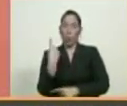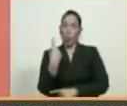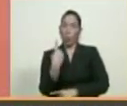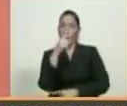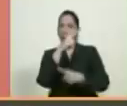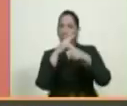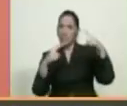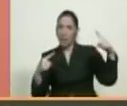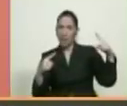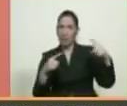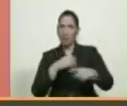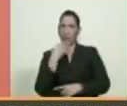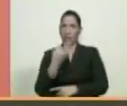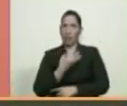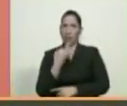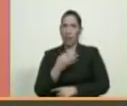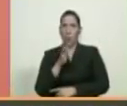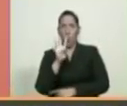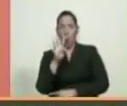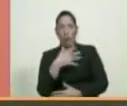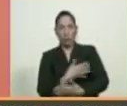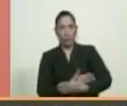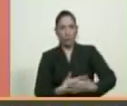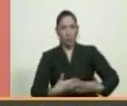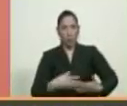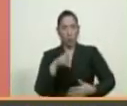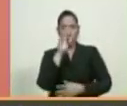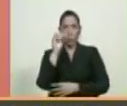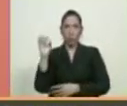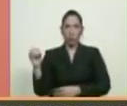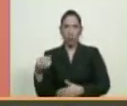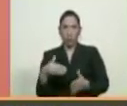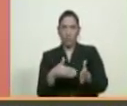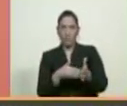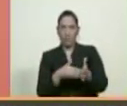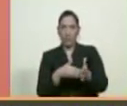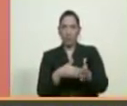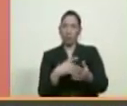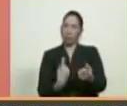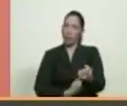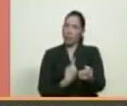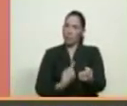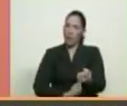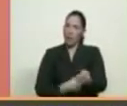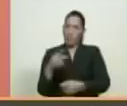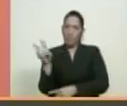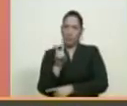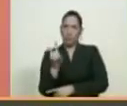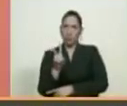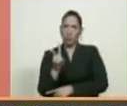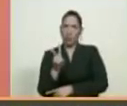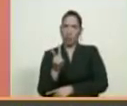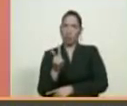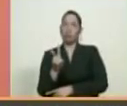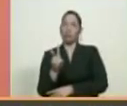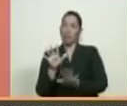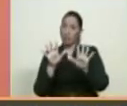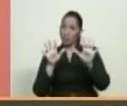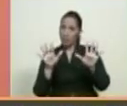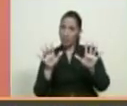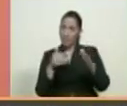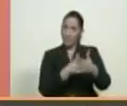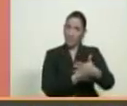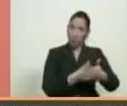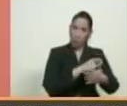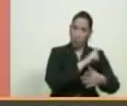1:30 de la tarde, 4.200.000 hermanos y hermanas ya han recibido, de los 10 millones del total que van a